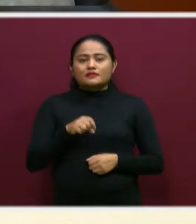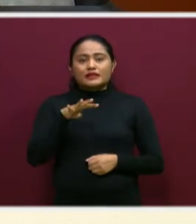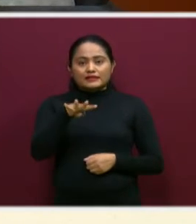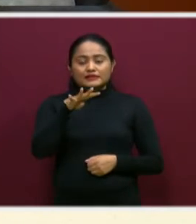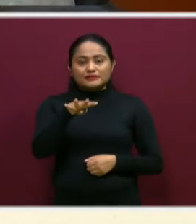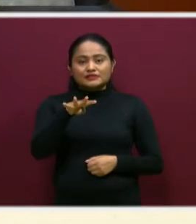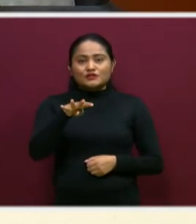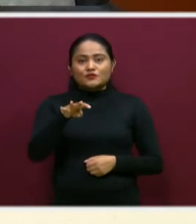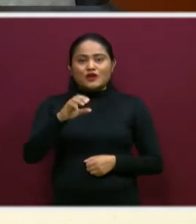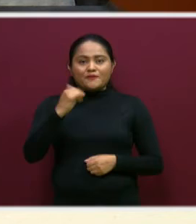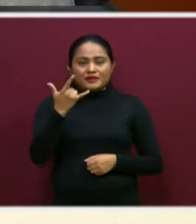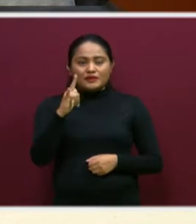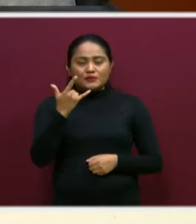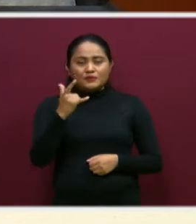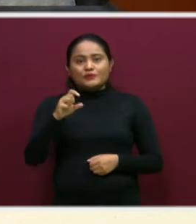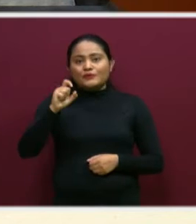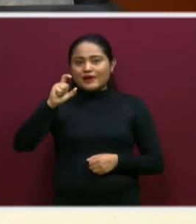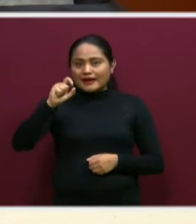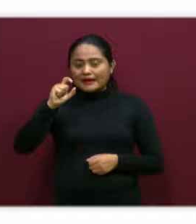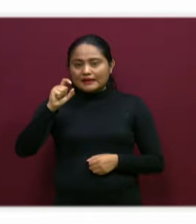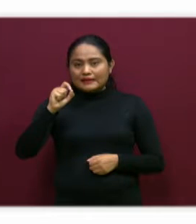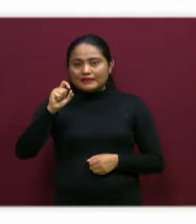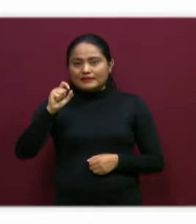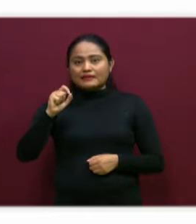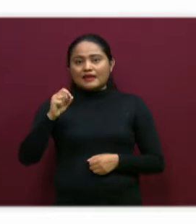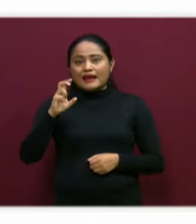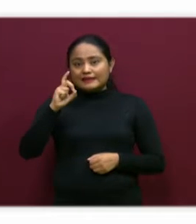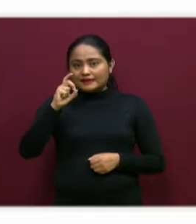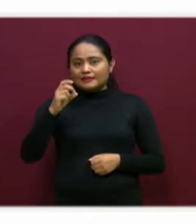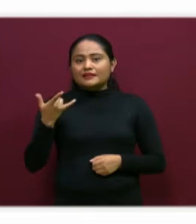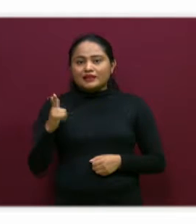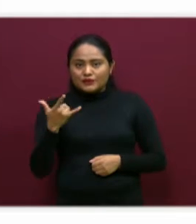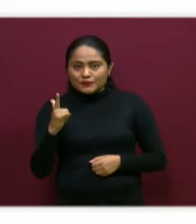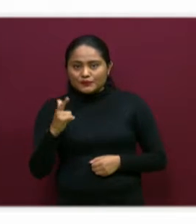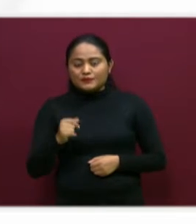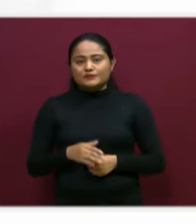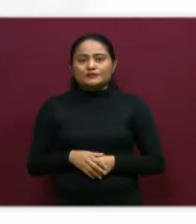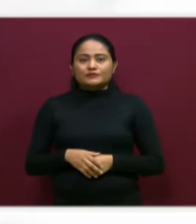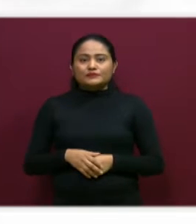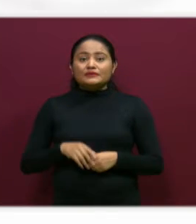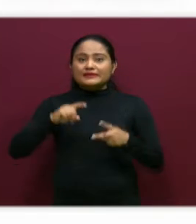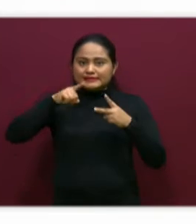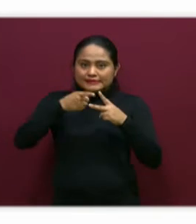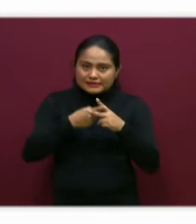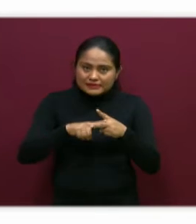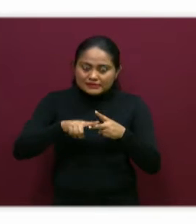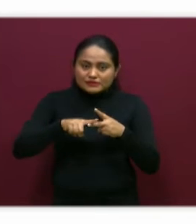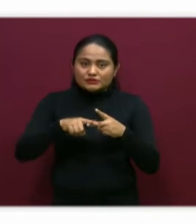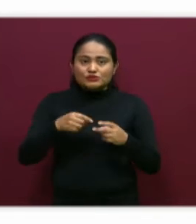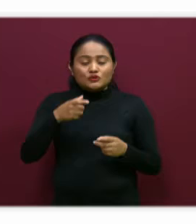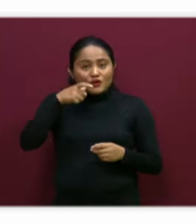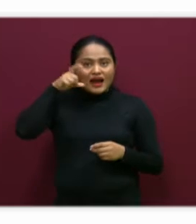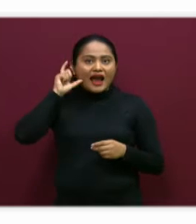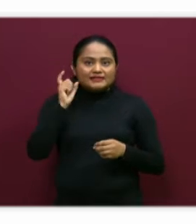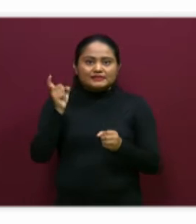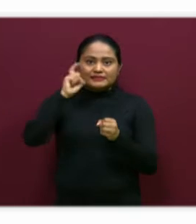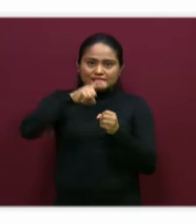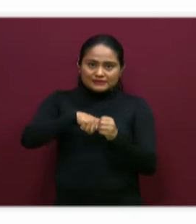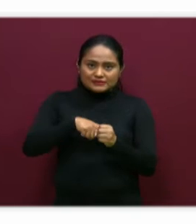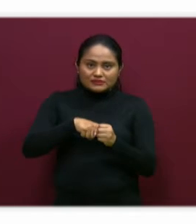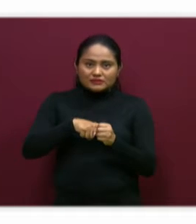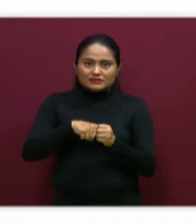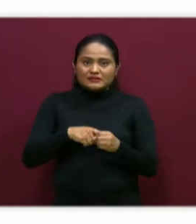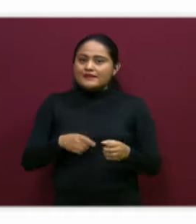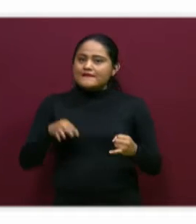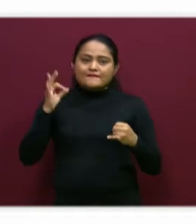se ofertan estos dieciséis talleres el proceso de inscripción empezó el día de ayer y finaliza el